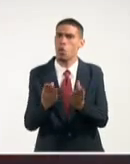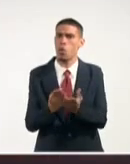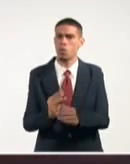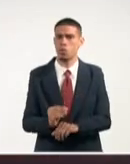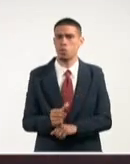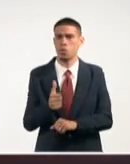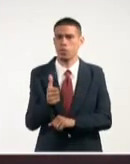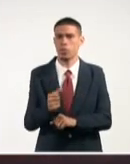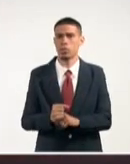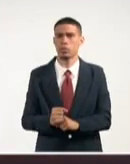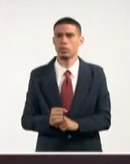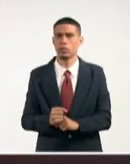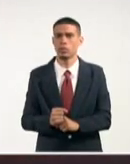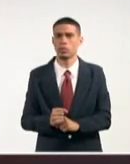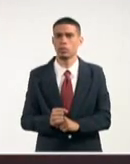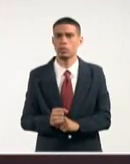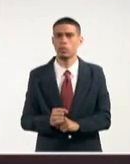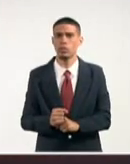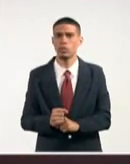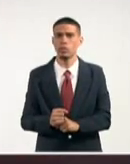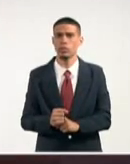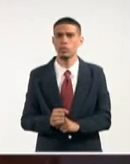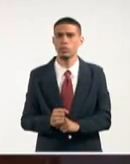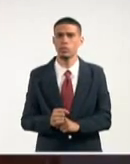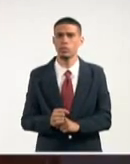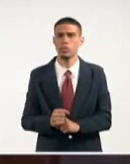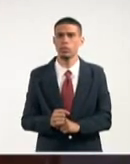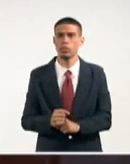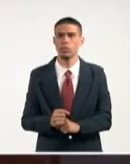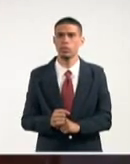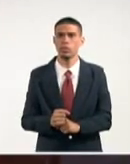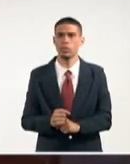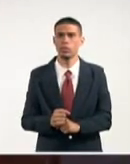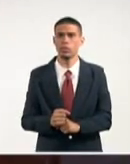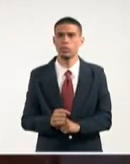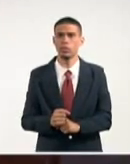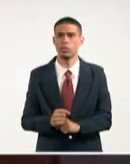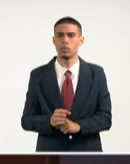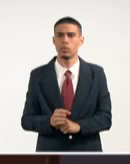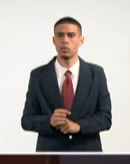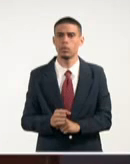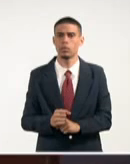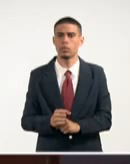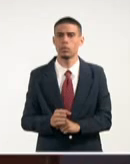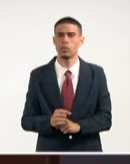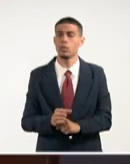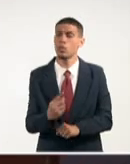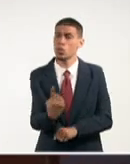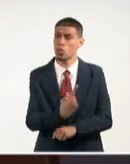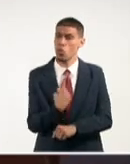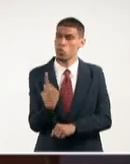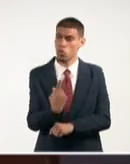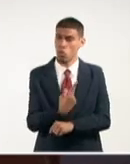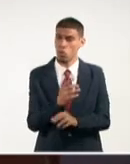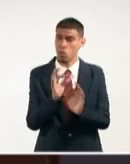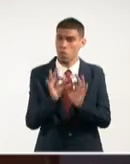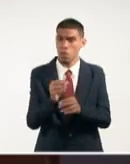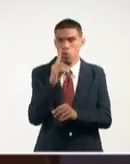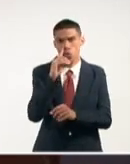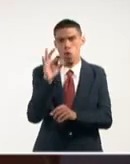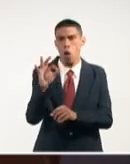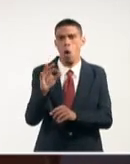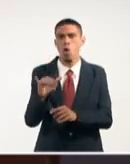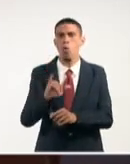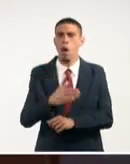nos aferramos a cargos, ni nos consideramos acreedores de la patria por